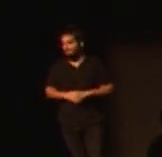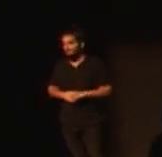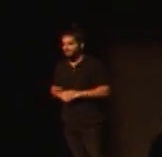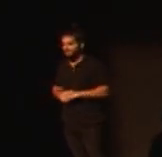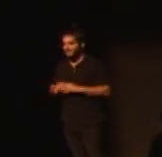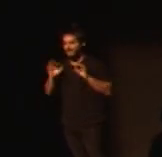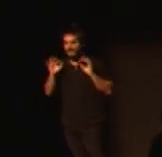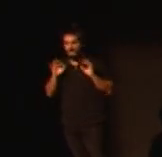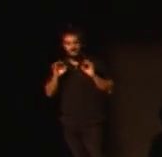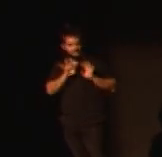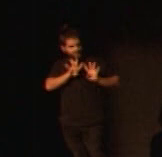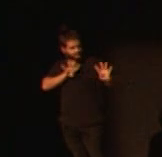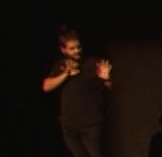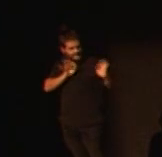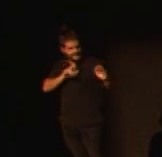foto.